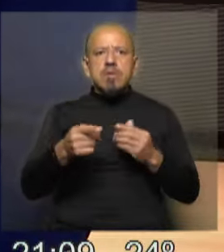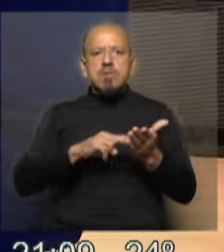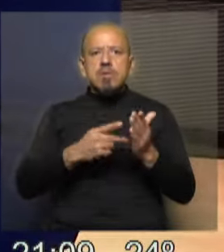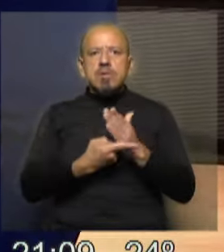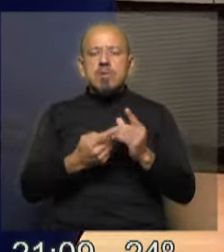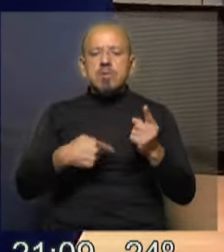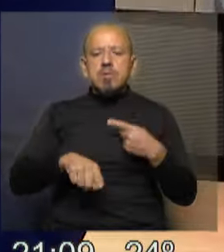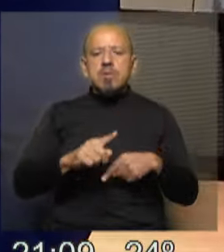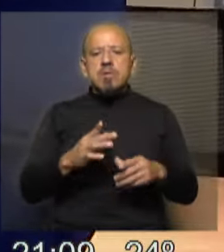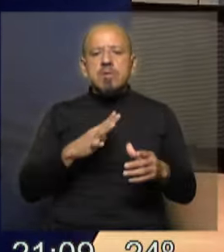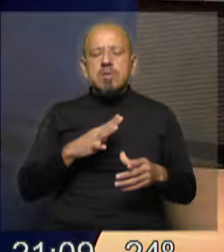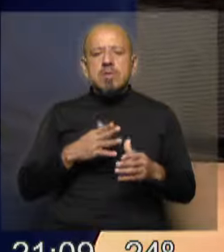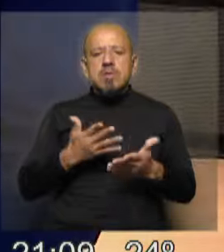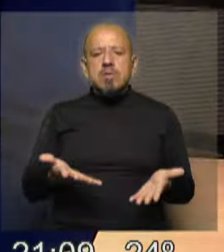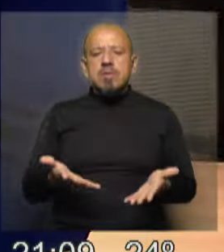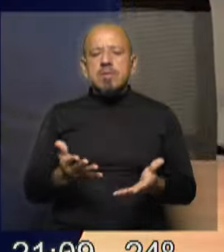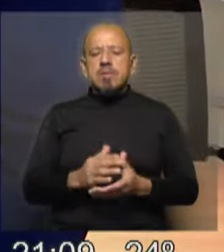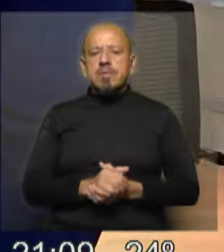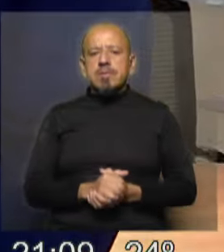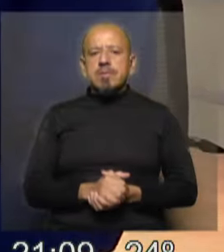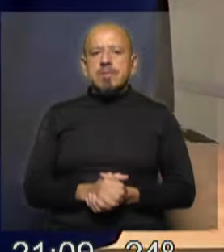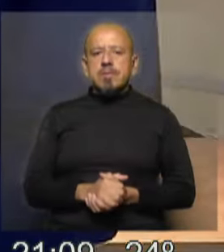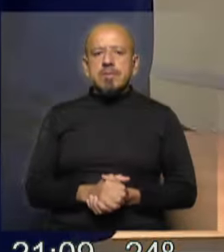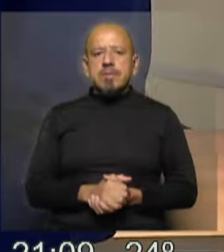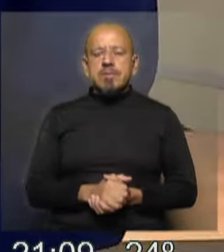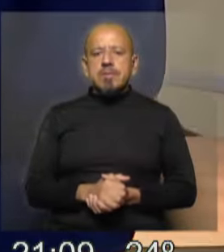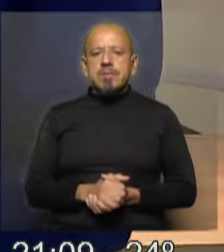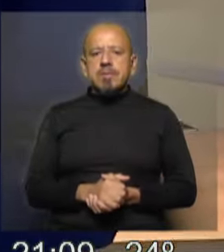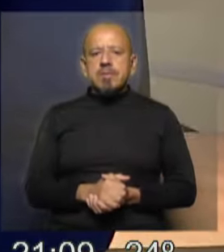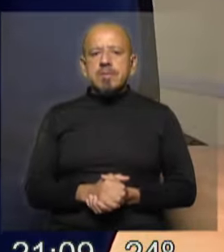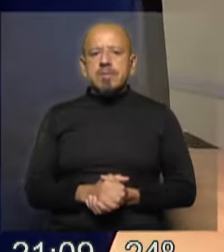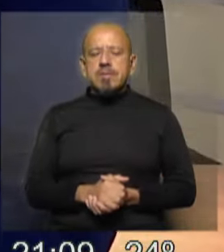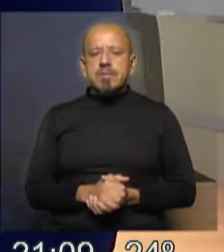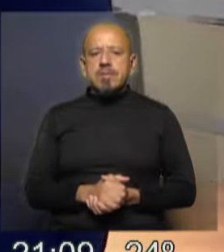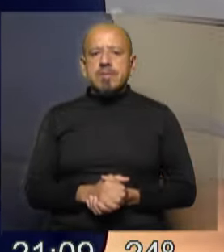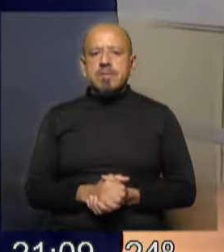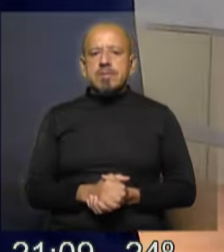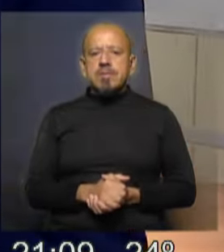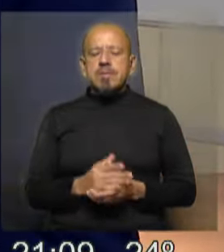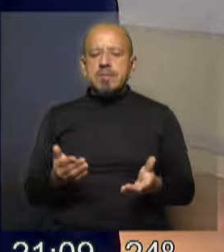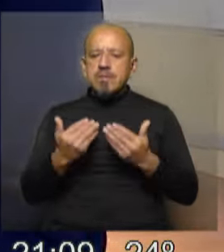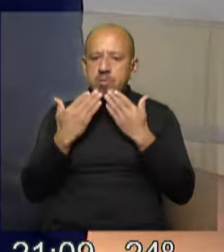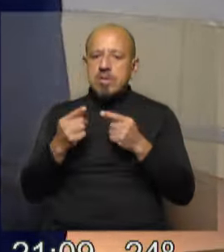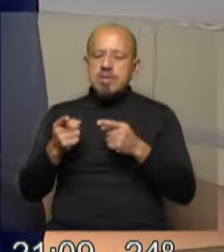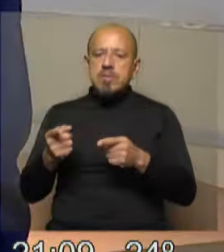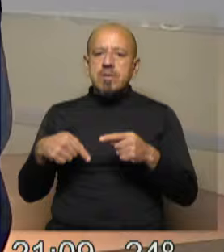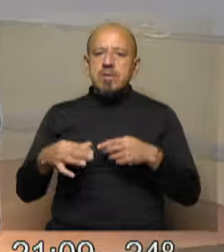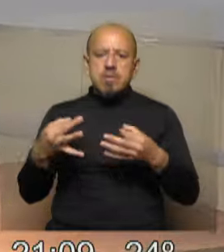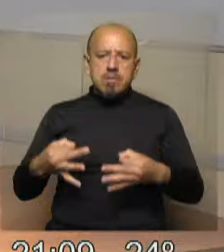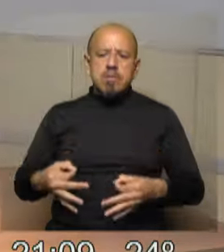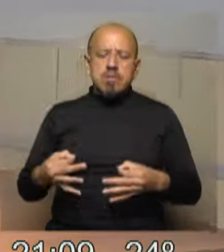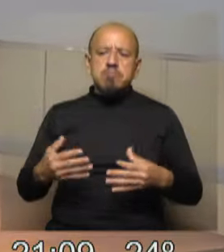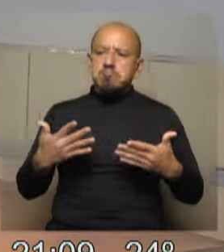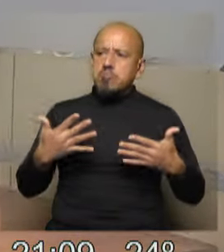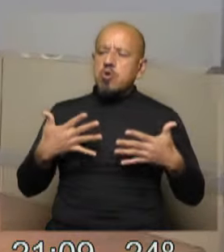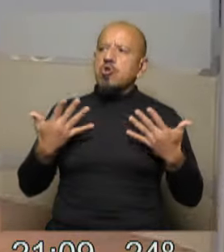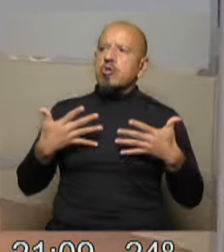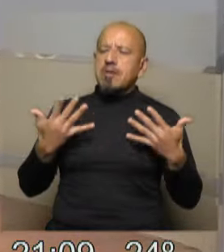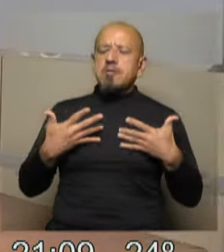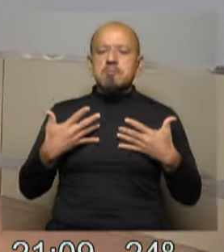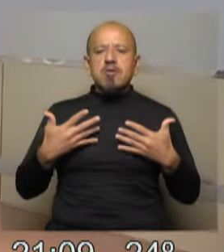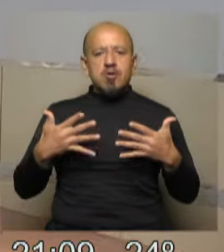y la alegría que significa haberlo finalmente inaugurado. ¿Cómo estás, Daniel? Muchas gracias por acompañarnos. Sí, muchas gracias a usted. La verdad que muy